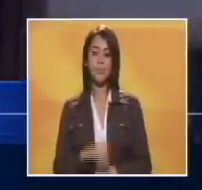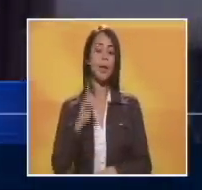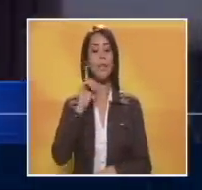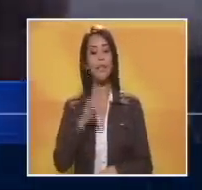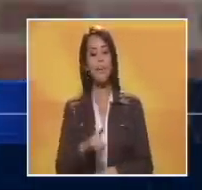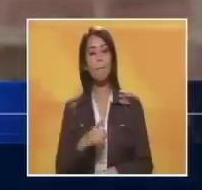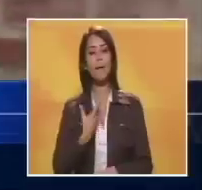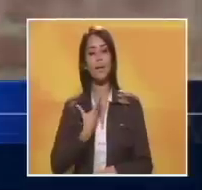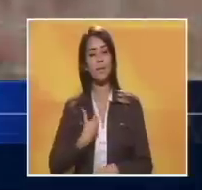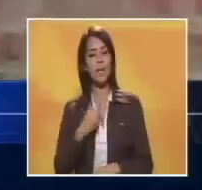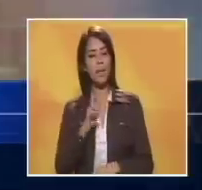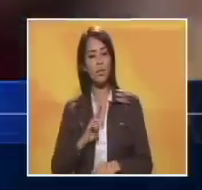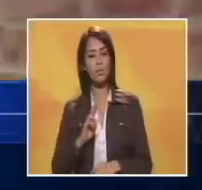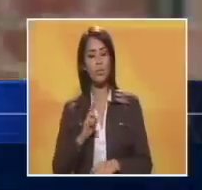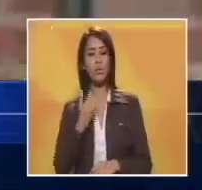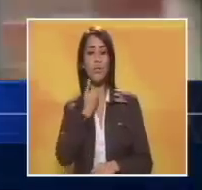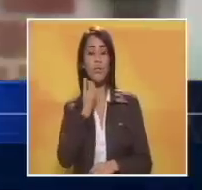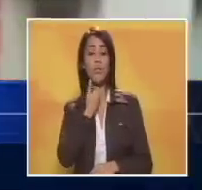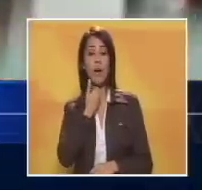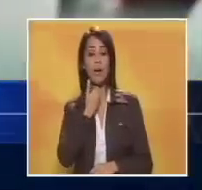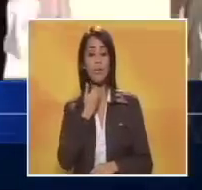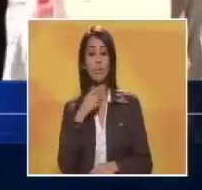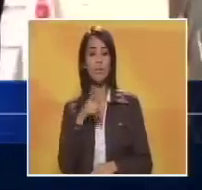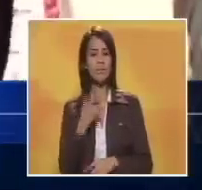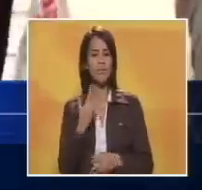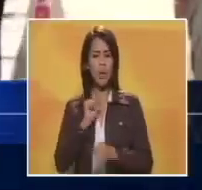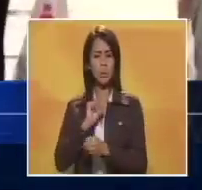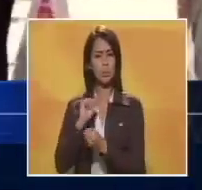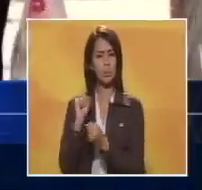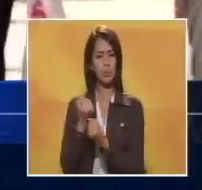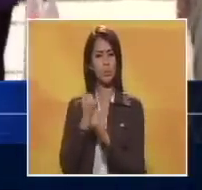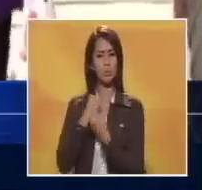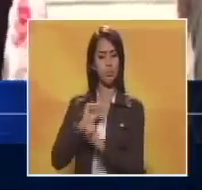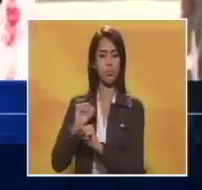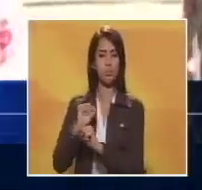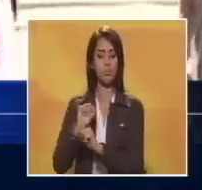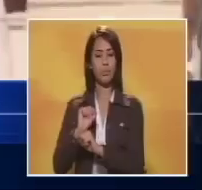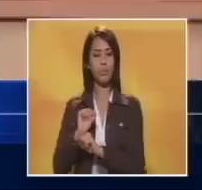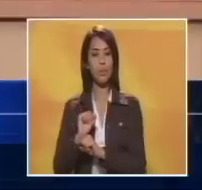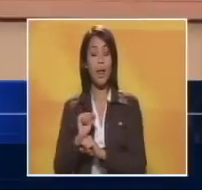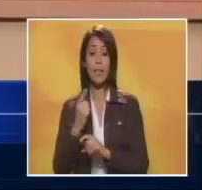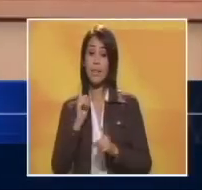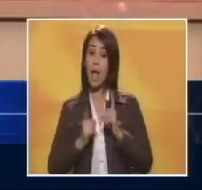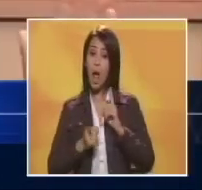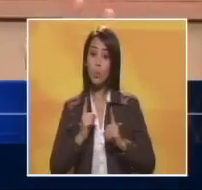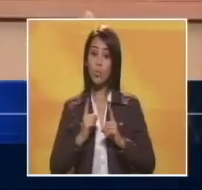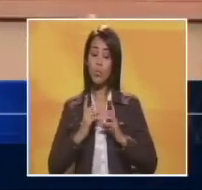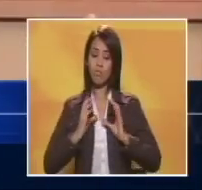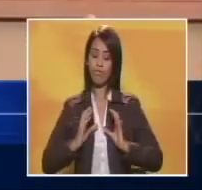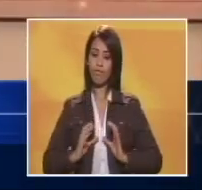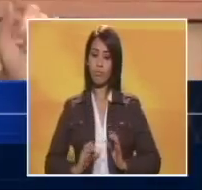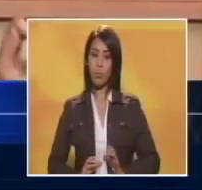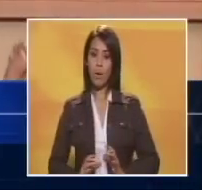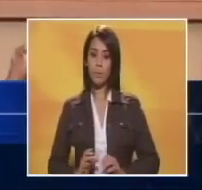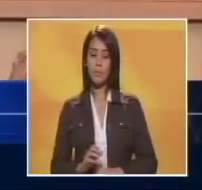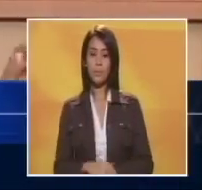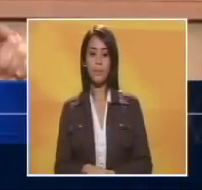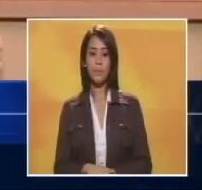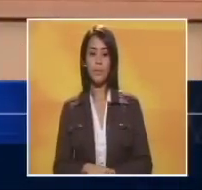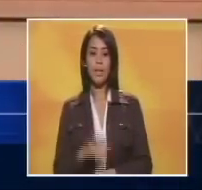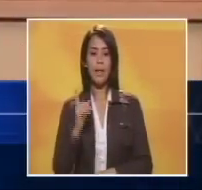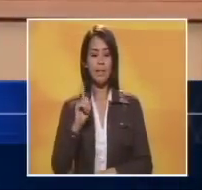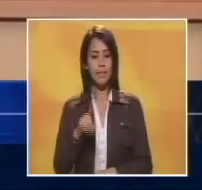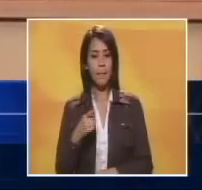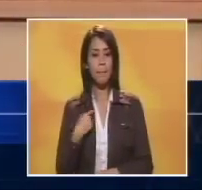producción del Insulin-like Growth Factor, que es un factor que prolifera el crecimiento de algunas células y además inhibe